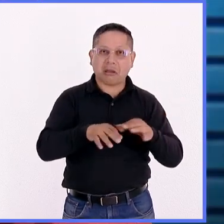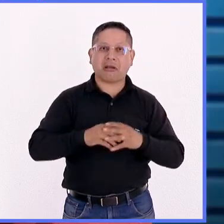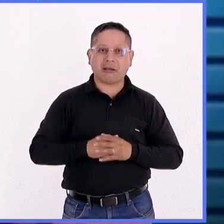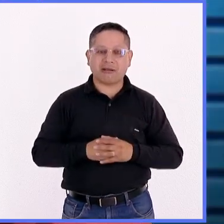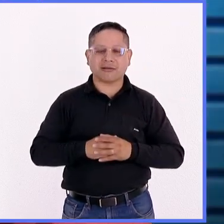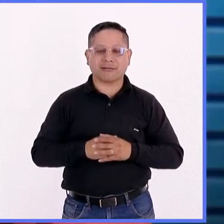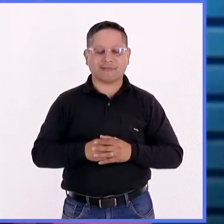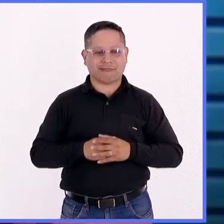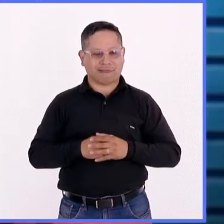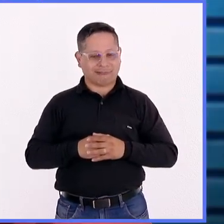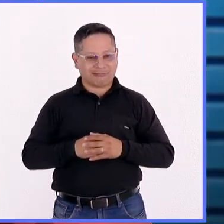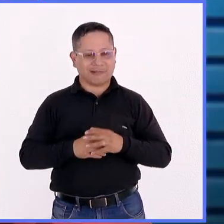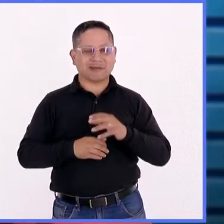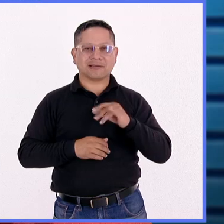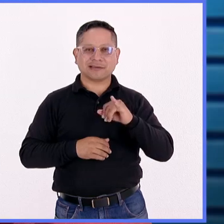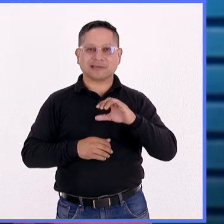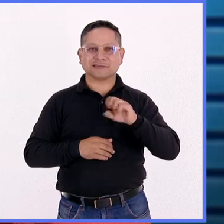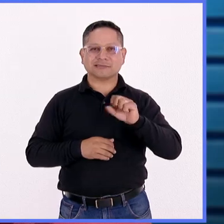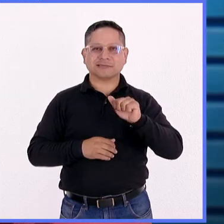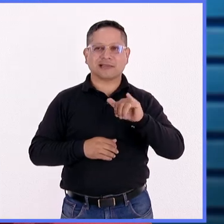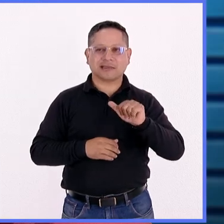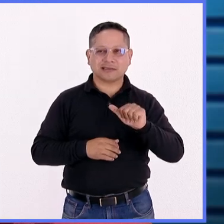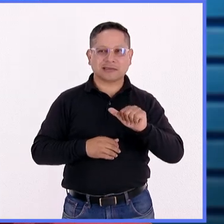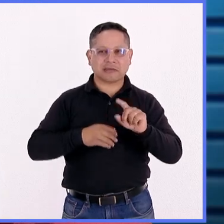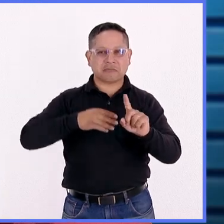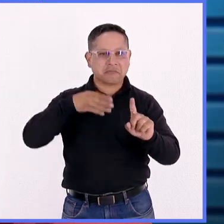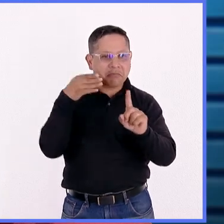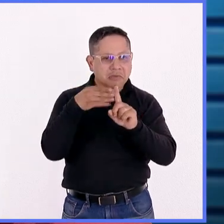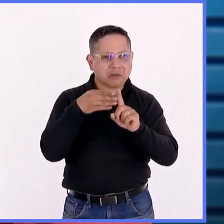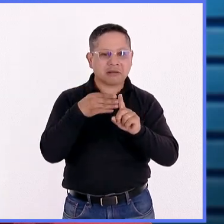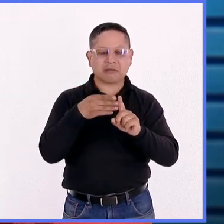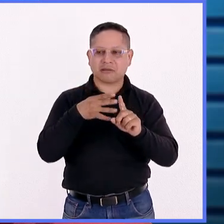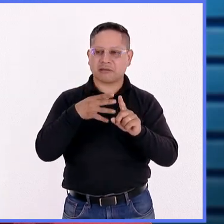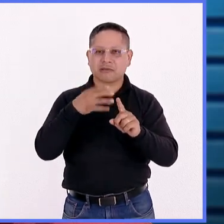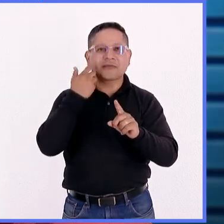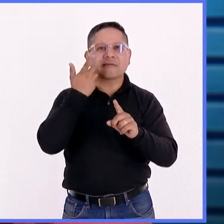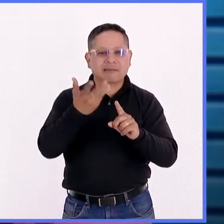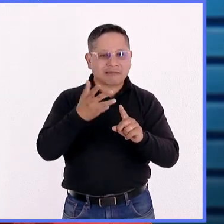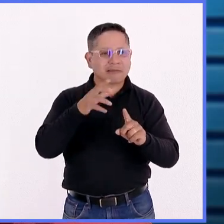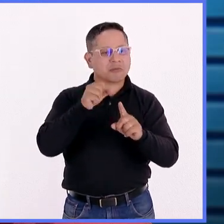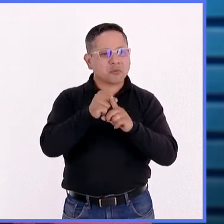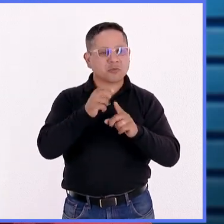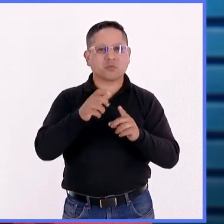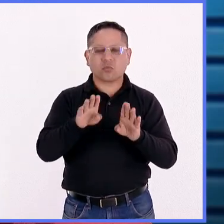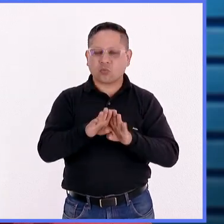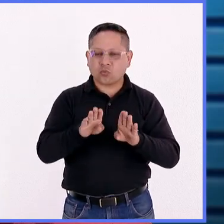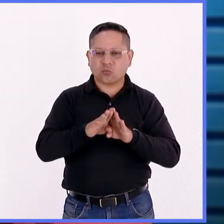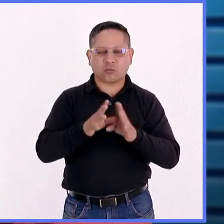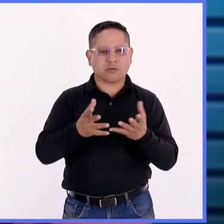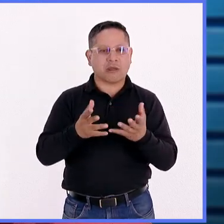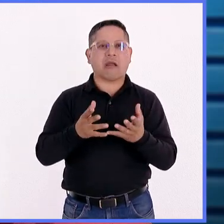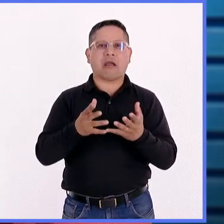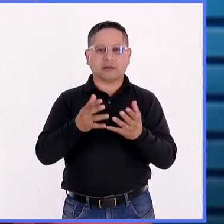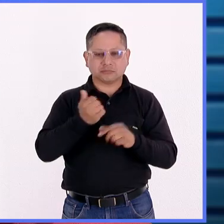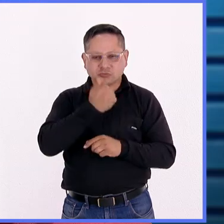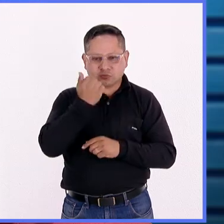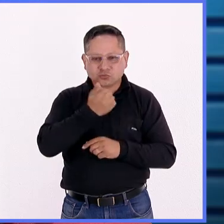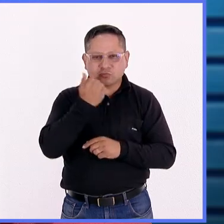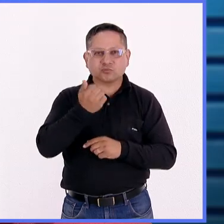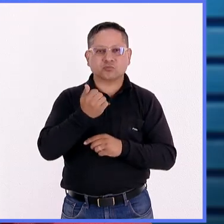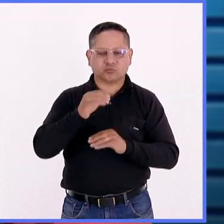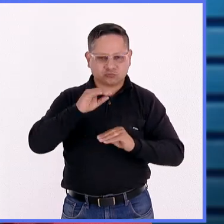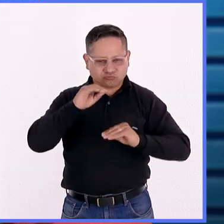sobre este proyecto Ixaya, los objetivos, la forma en que trabaja y qué es lo que está buscando hacer a partir justamente de un